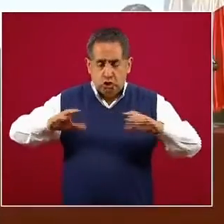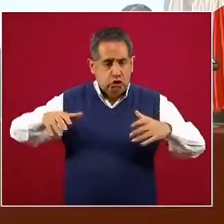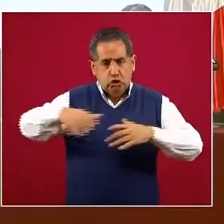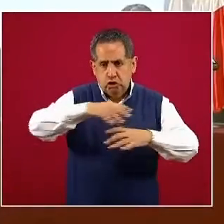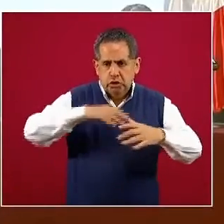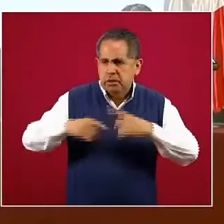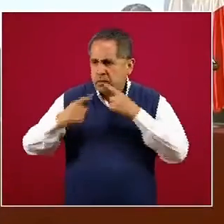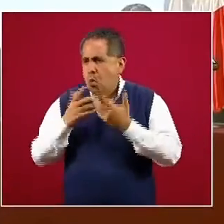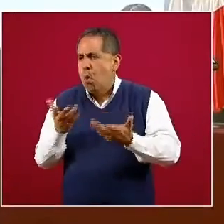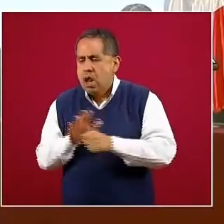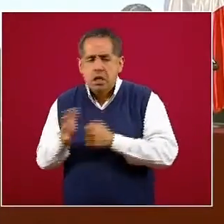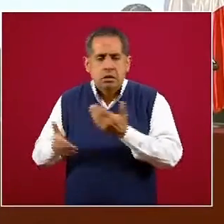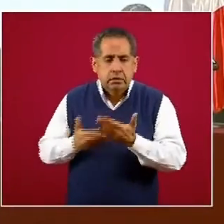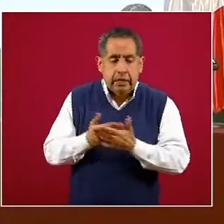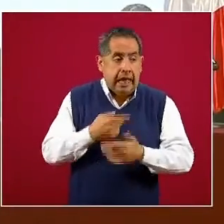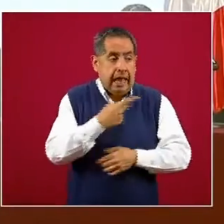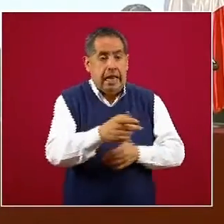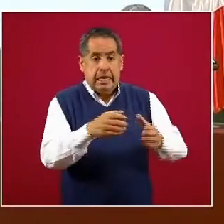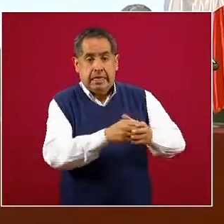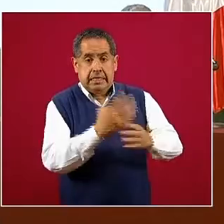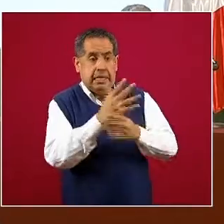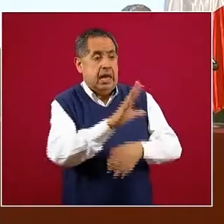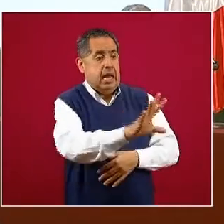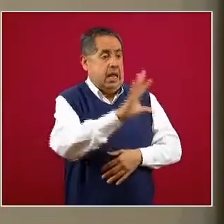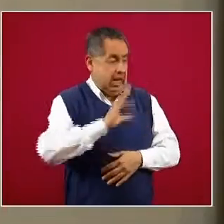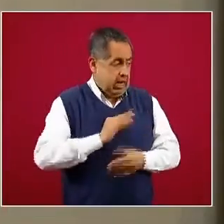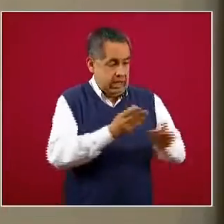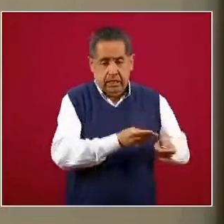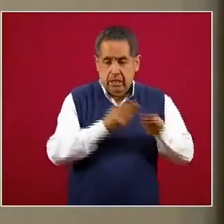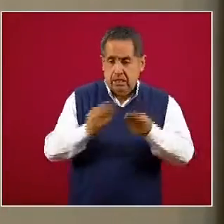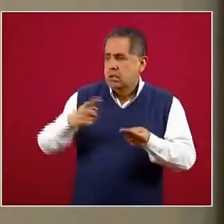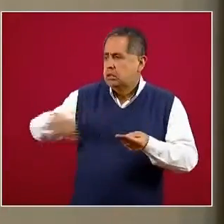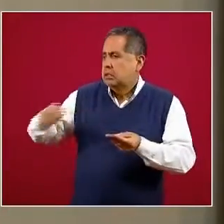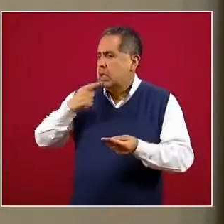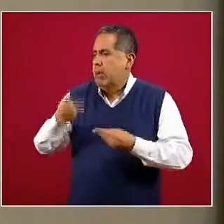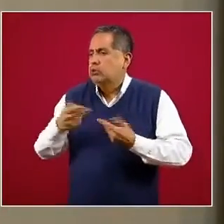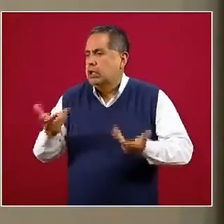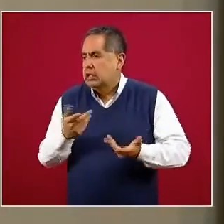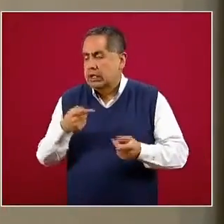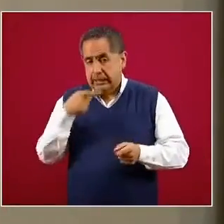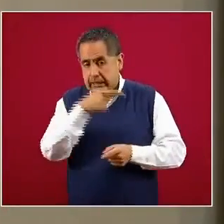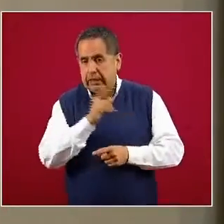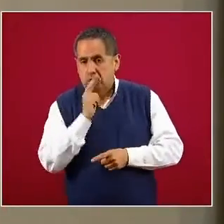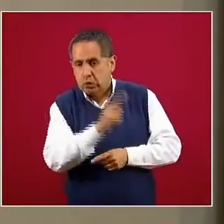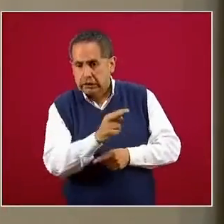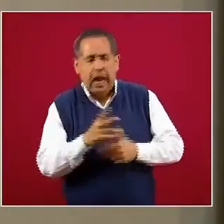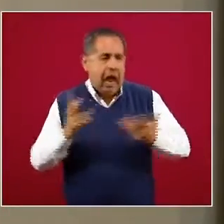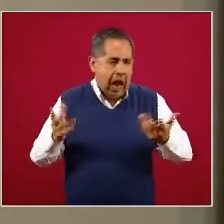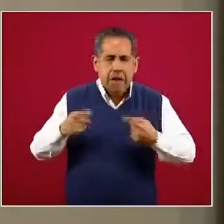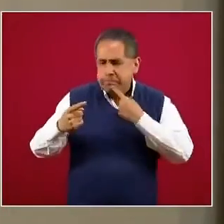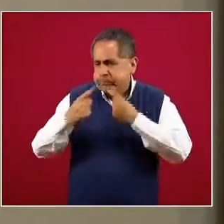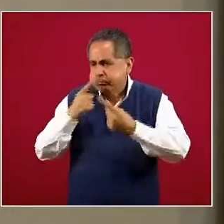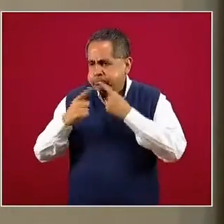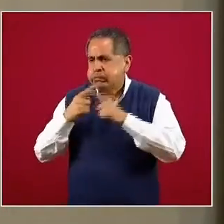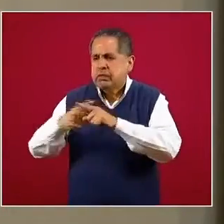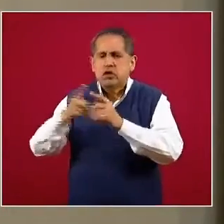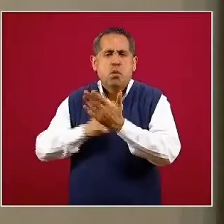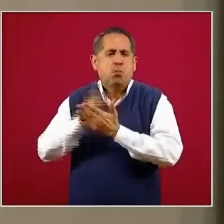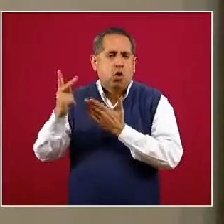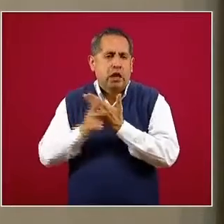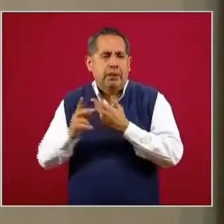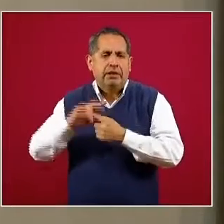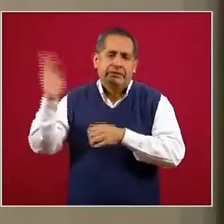son mujeres campesinas con derechos acreditados, y un número igual que son